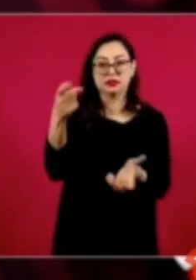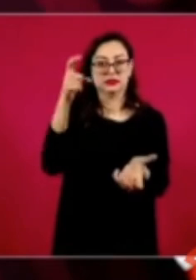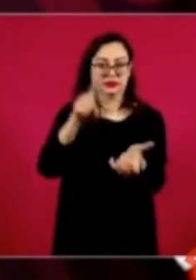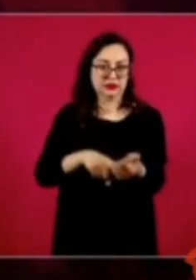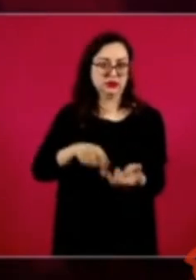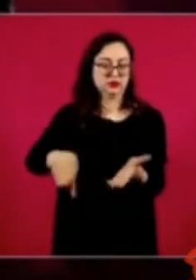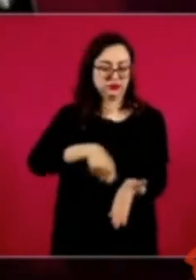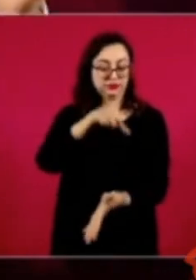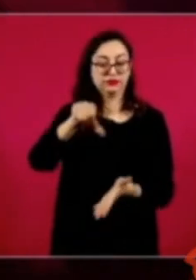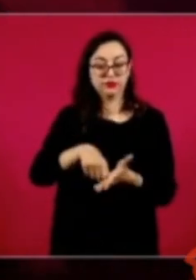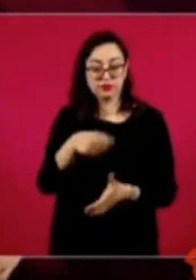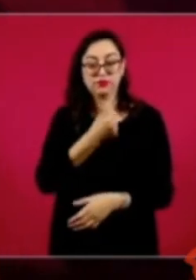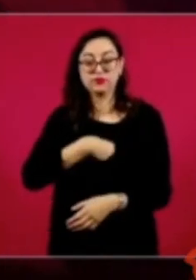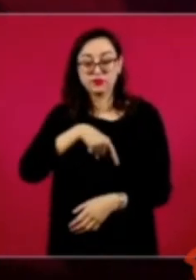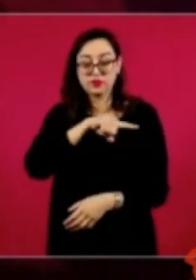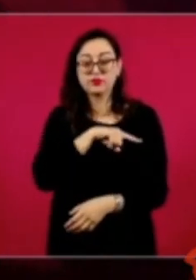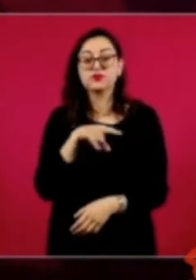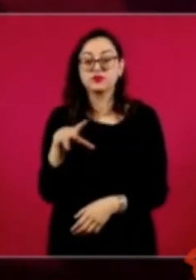Acuérdense que son